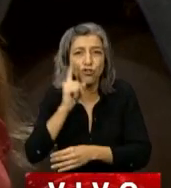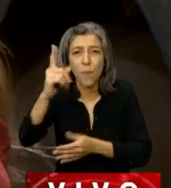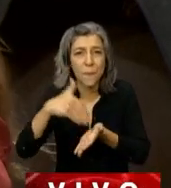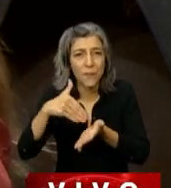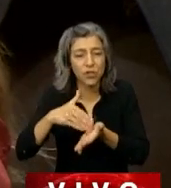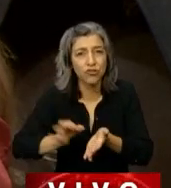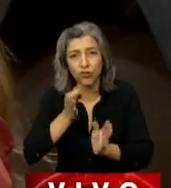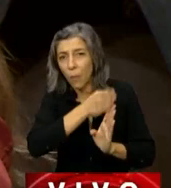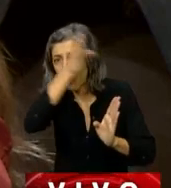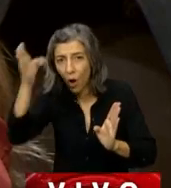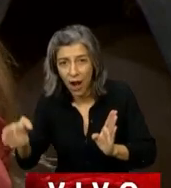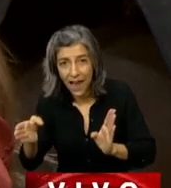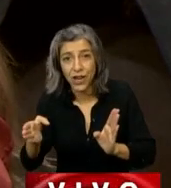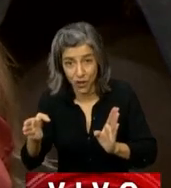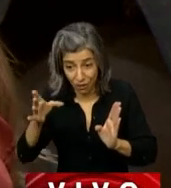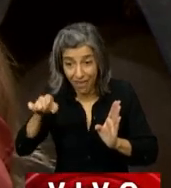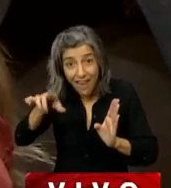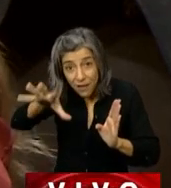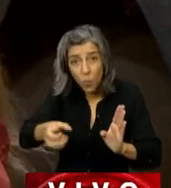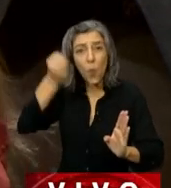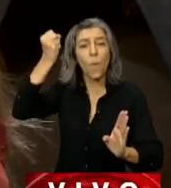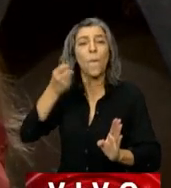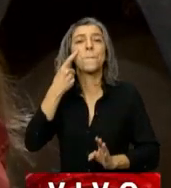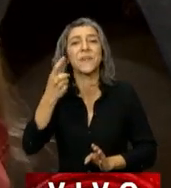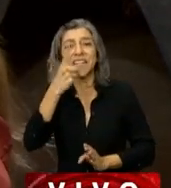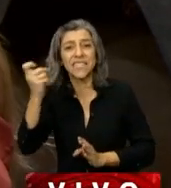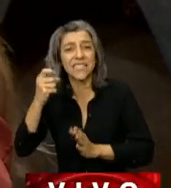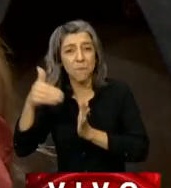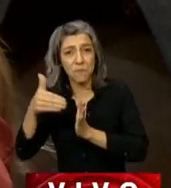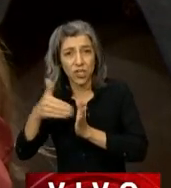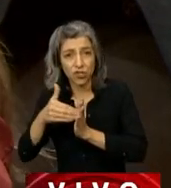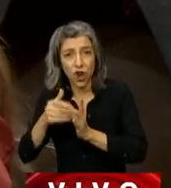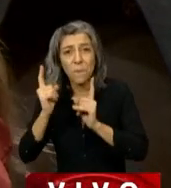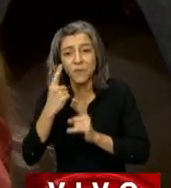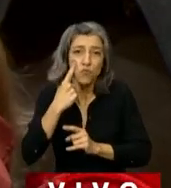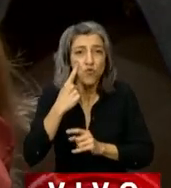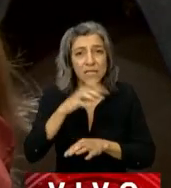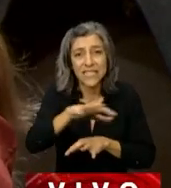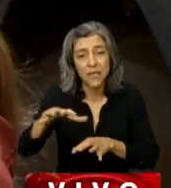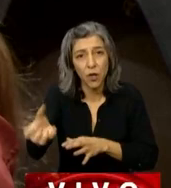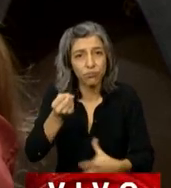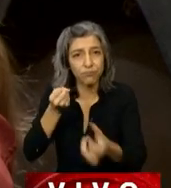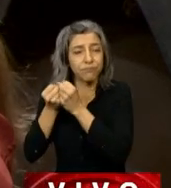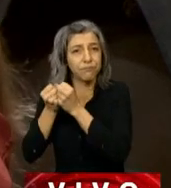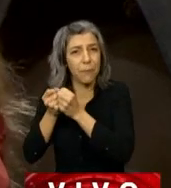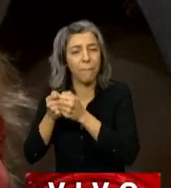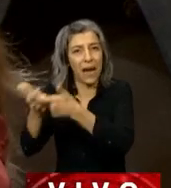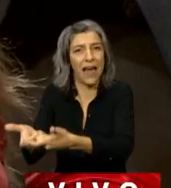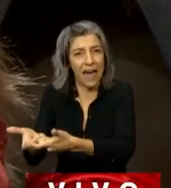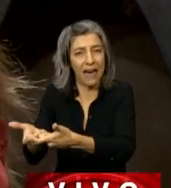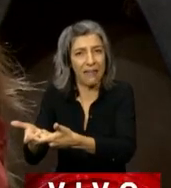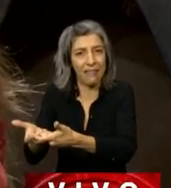los cuales 1.100 millones van a ser descontados de la coparticipación de los municipios y comunas santafesinos.